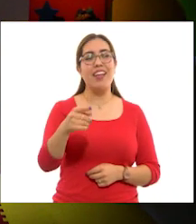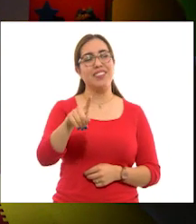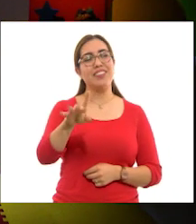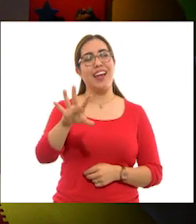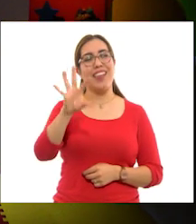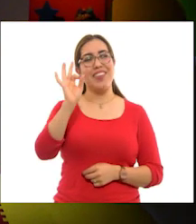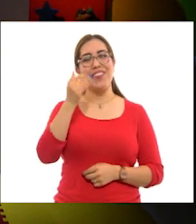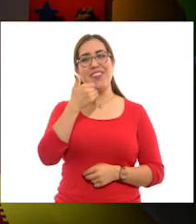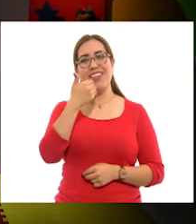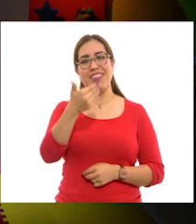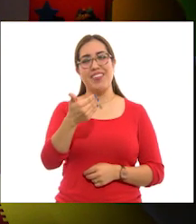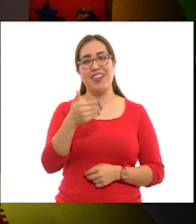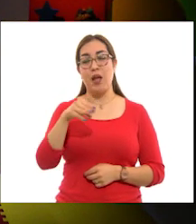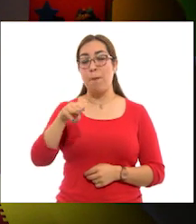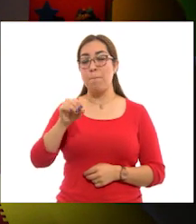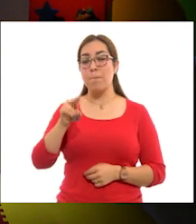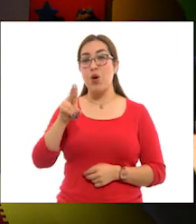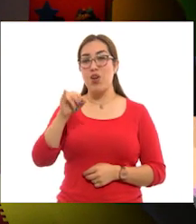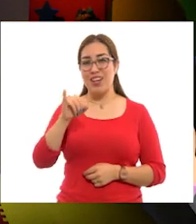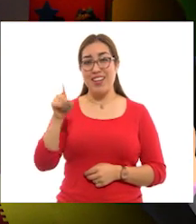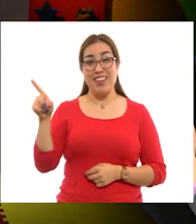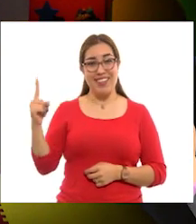¡Adivinaron! ¡Es Moni!